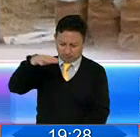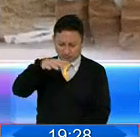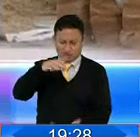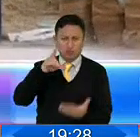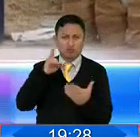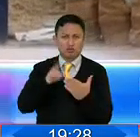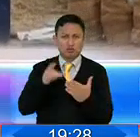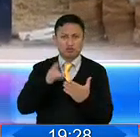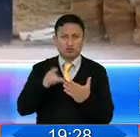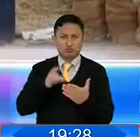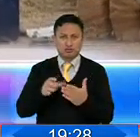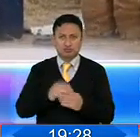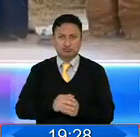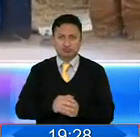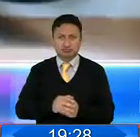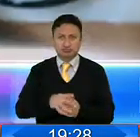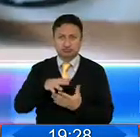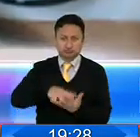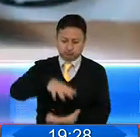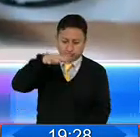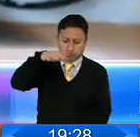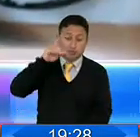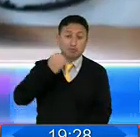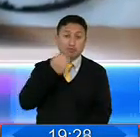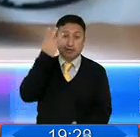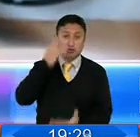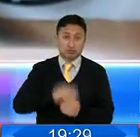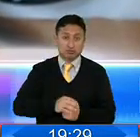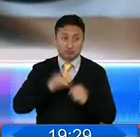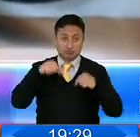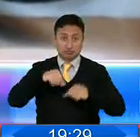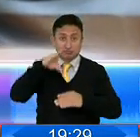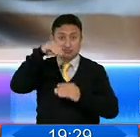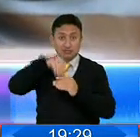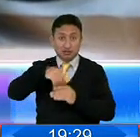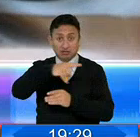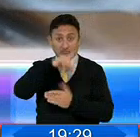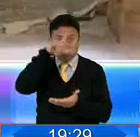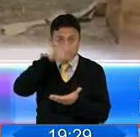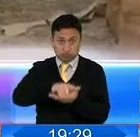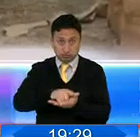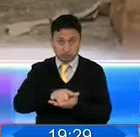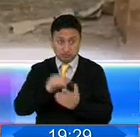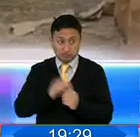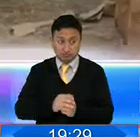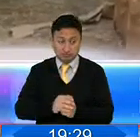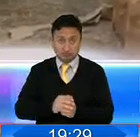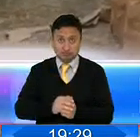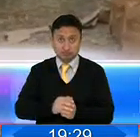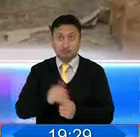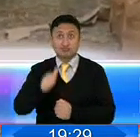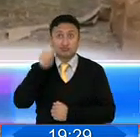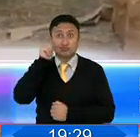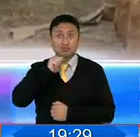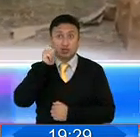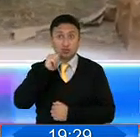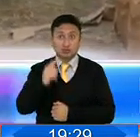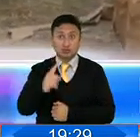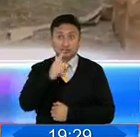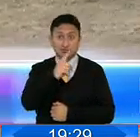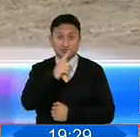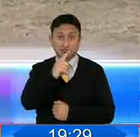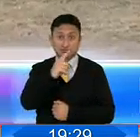plásticos. Unos bidones color blanco que se encontraban al interior de esta aeronave, unos bidones azules que se